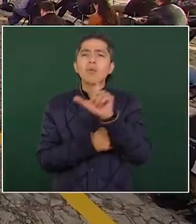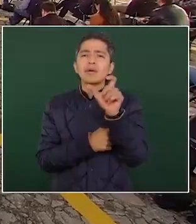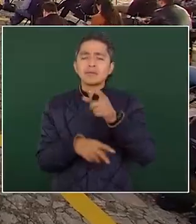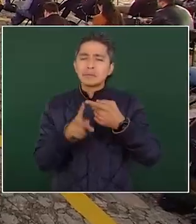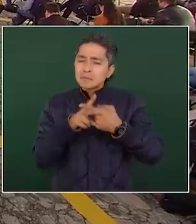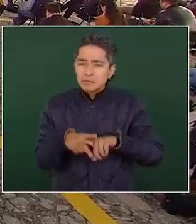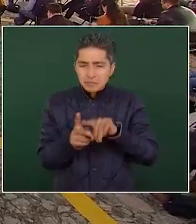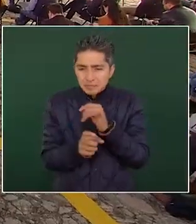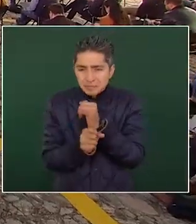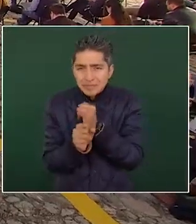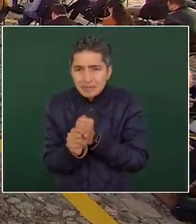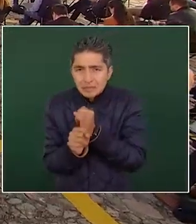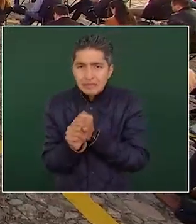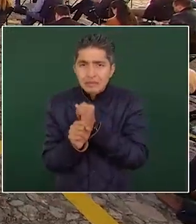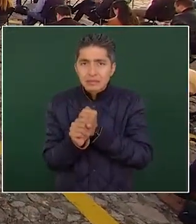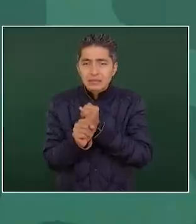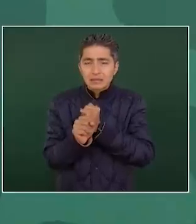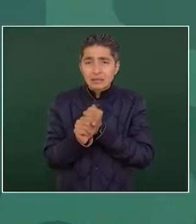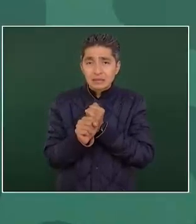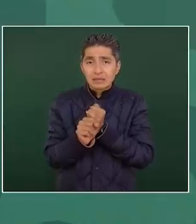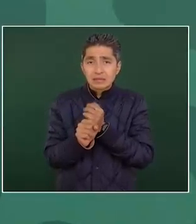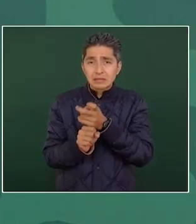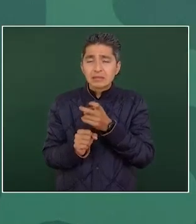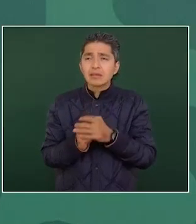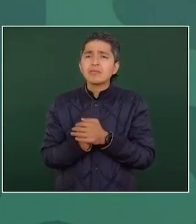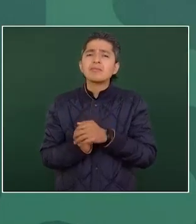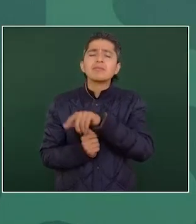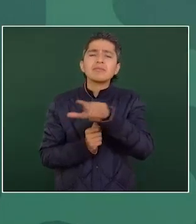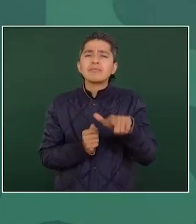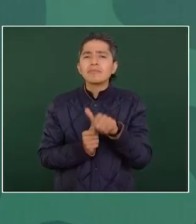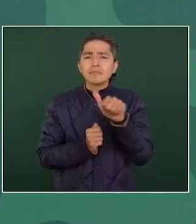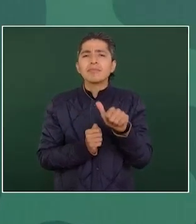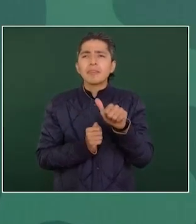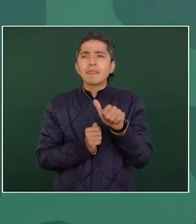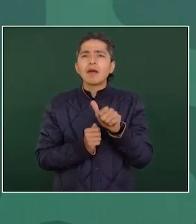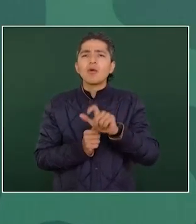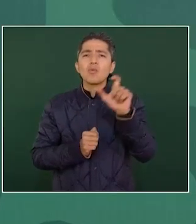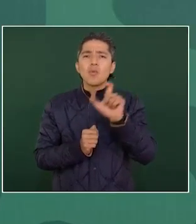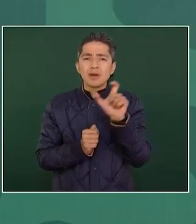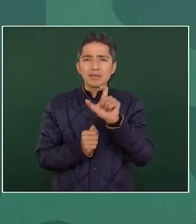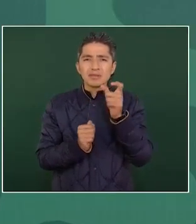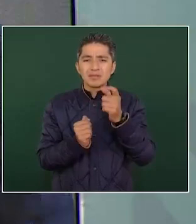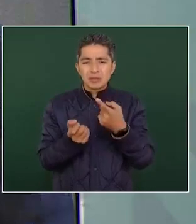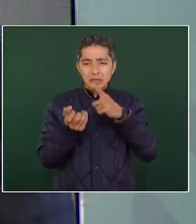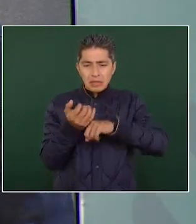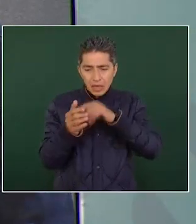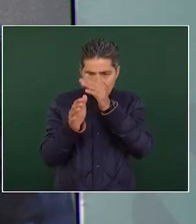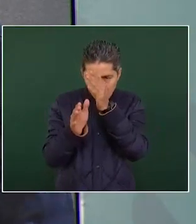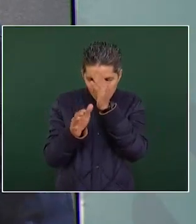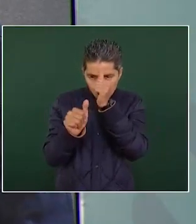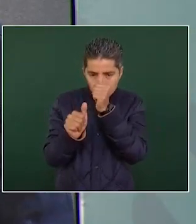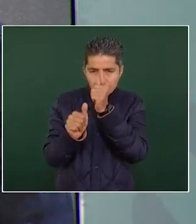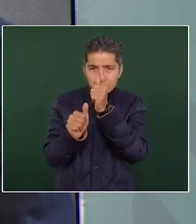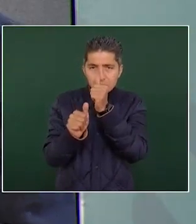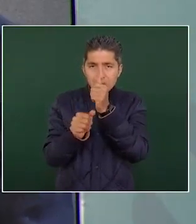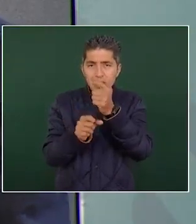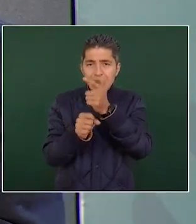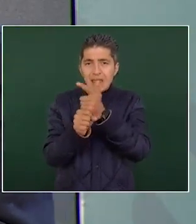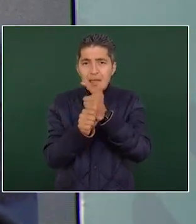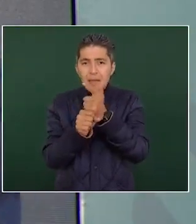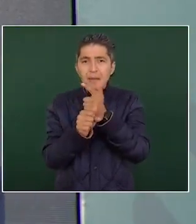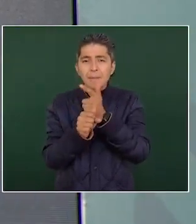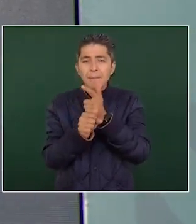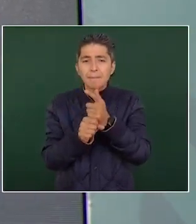las investigaciones, y luego cuando tienen un acuerdo con el licenciado